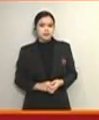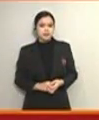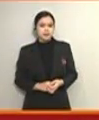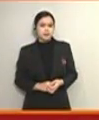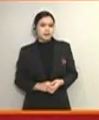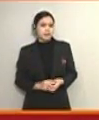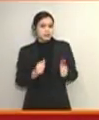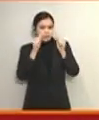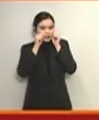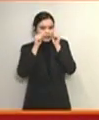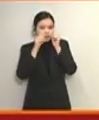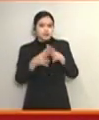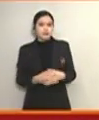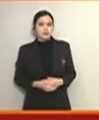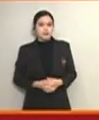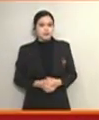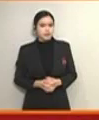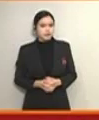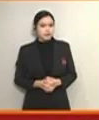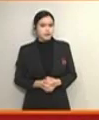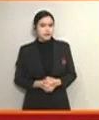Atentos,